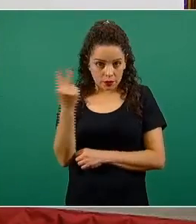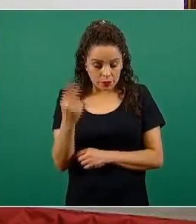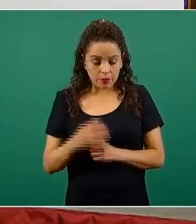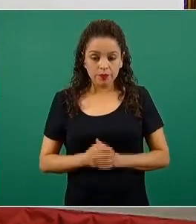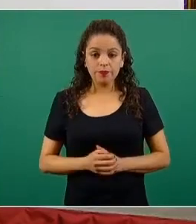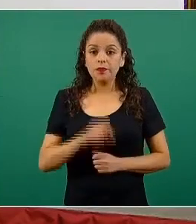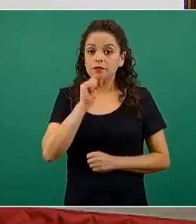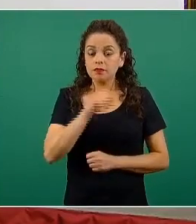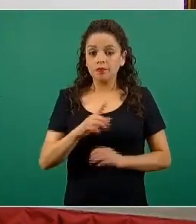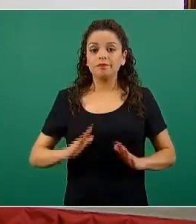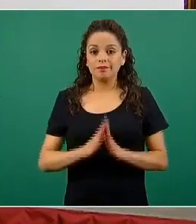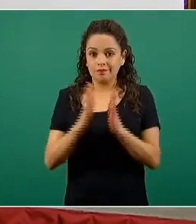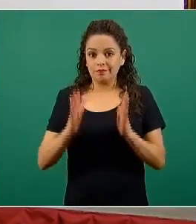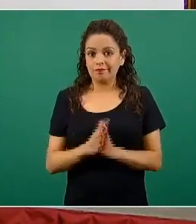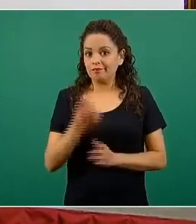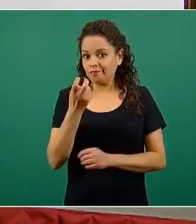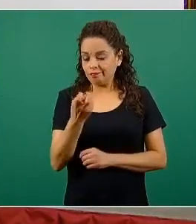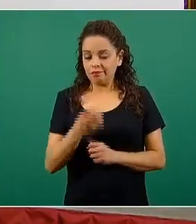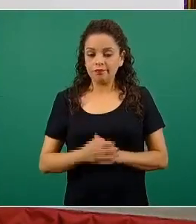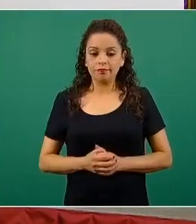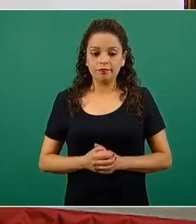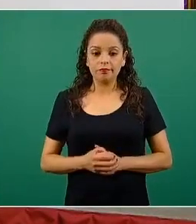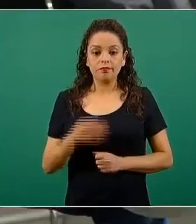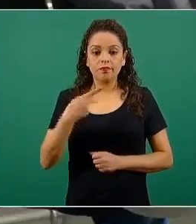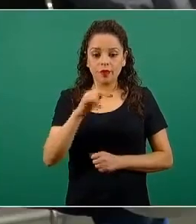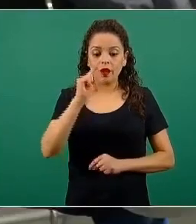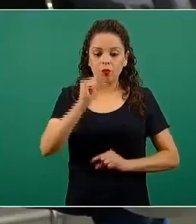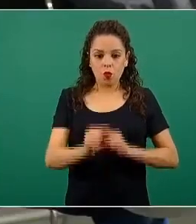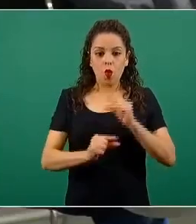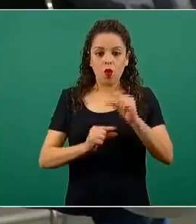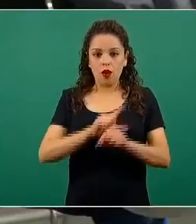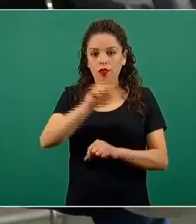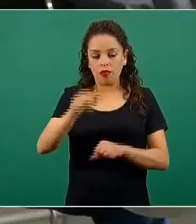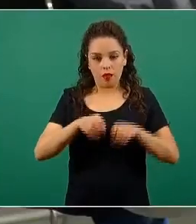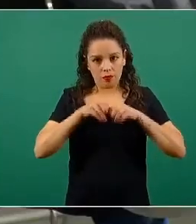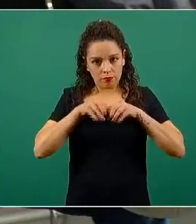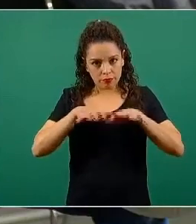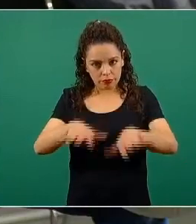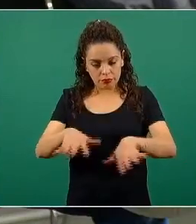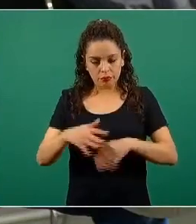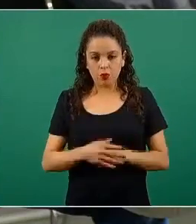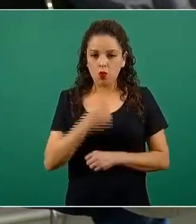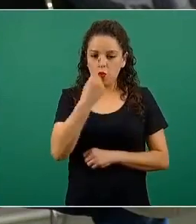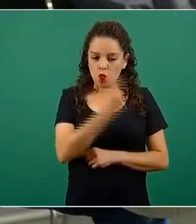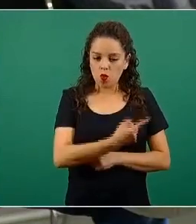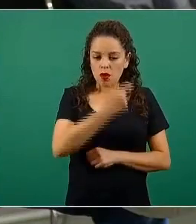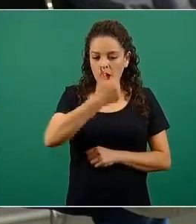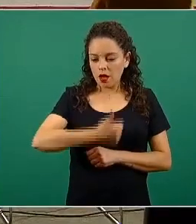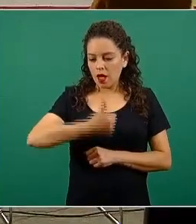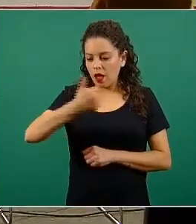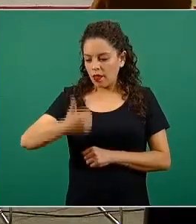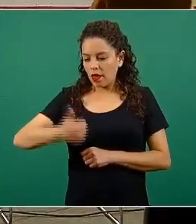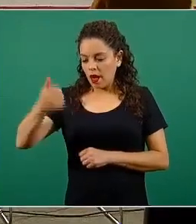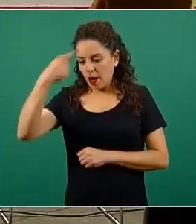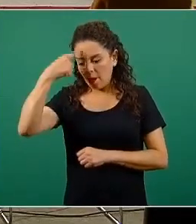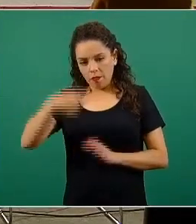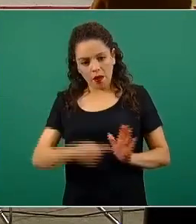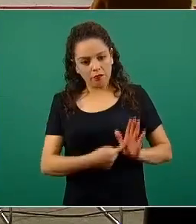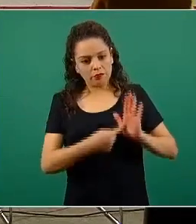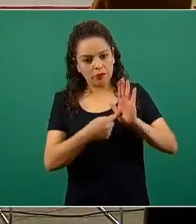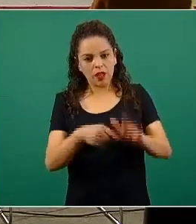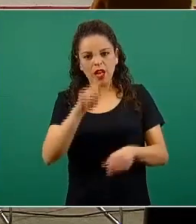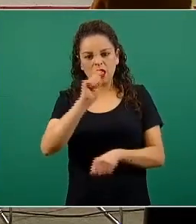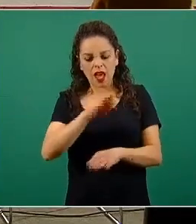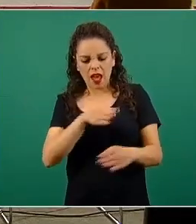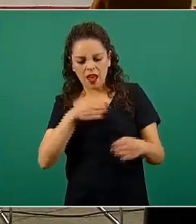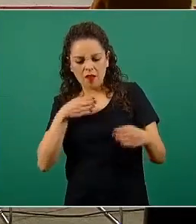quien también participa en este esfuerzo. Pero lo estaríamos dando a conocer una a una, mostrando cuál fue el enfoque de la recomendación,